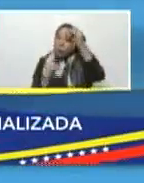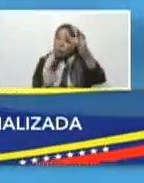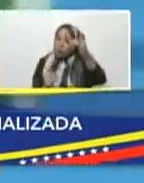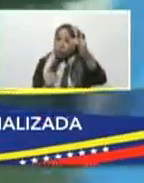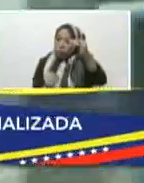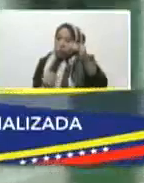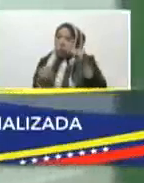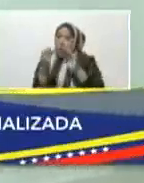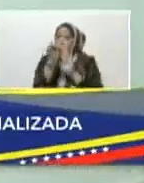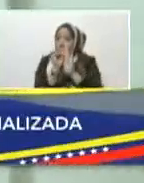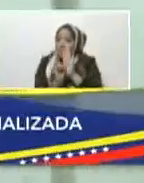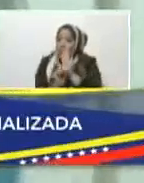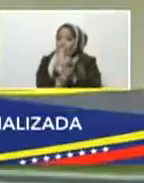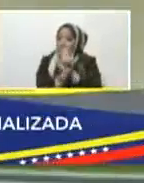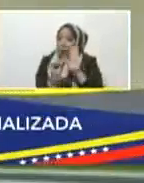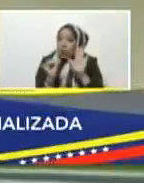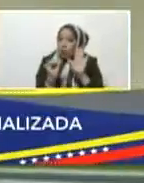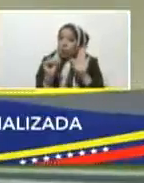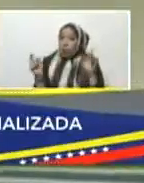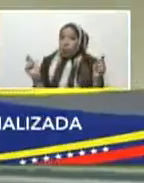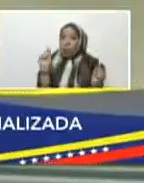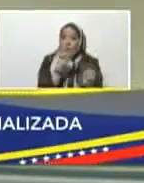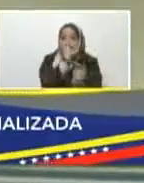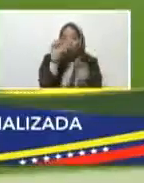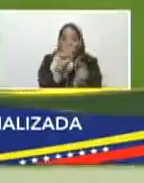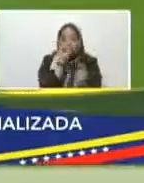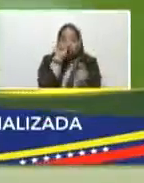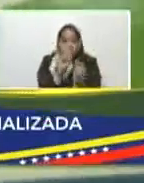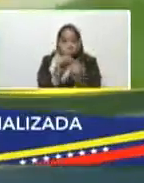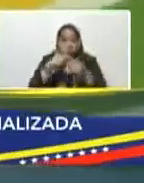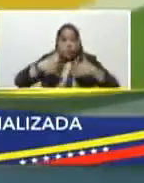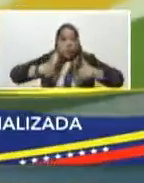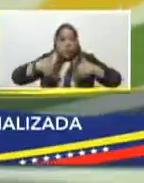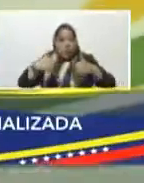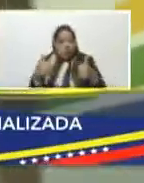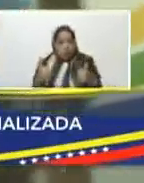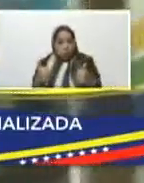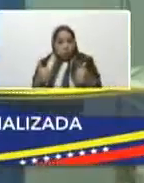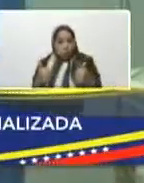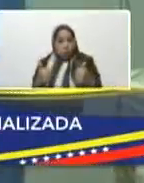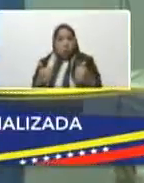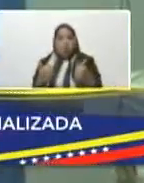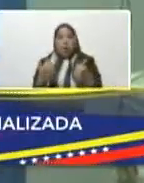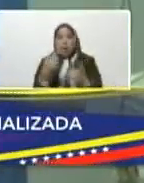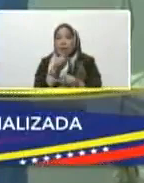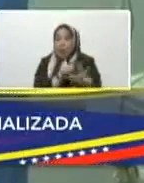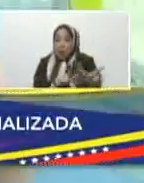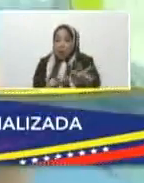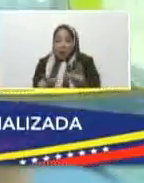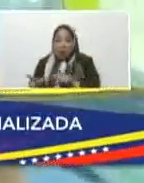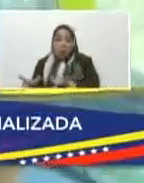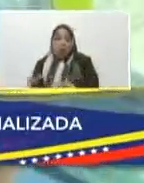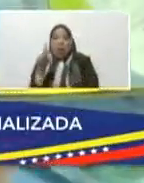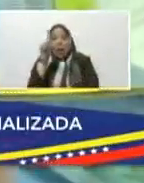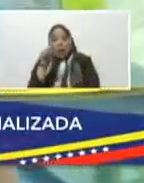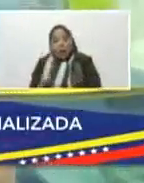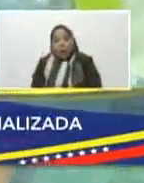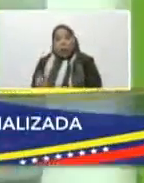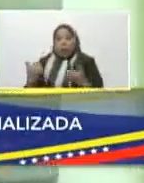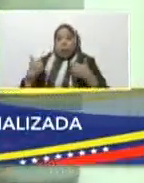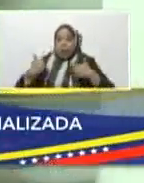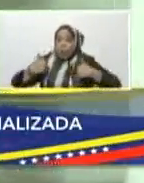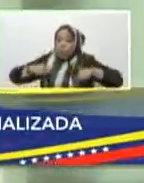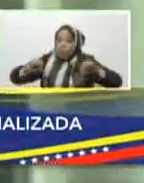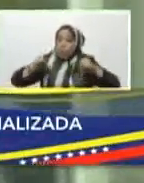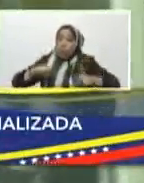quirúrgico, estos centros especializados, estas clínicas populares, estos ambulatorios ahora totalmente también ampliada su